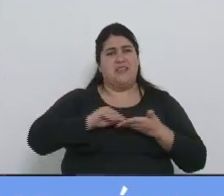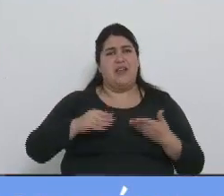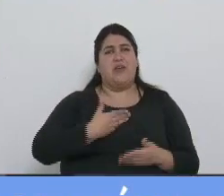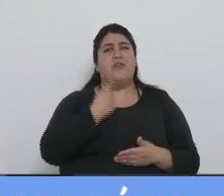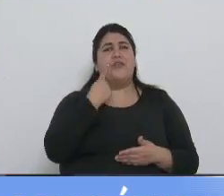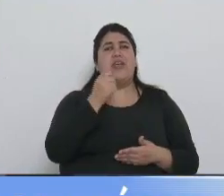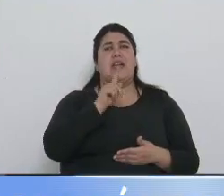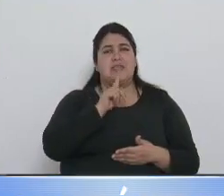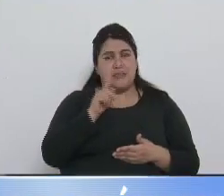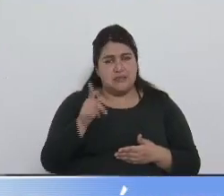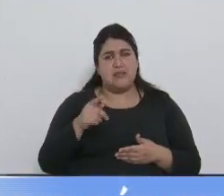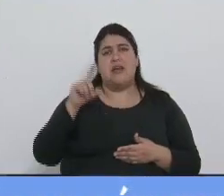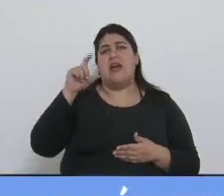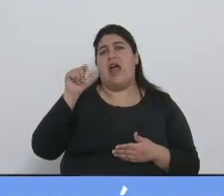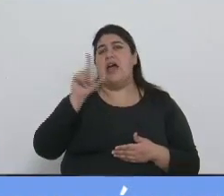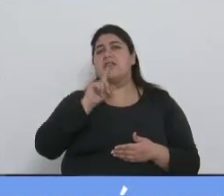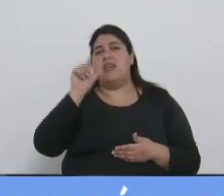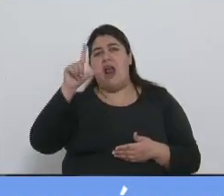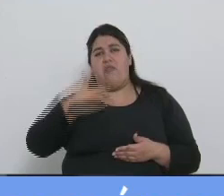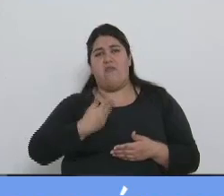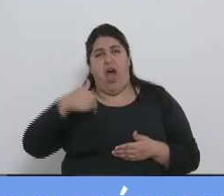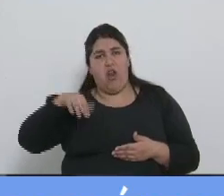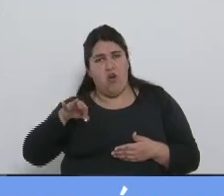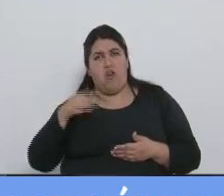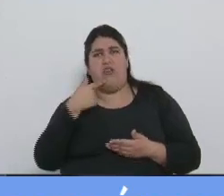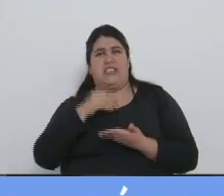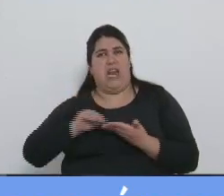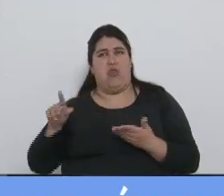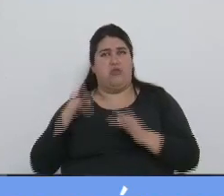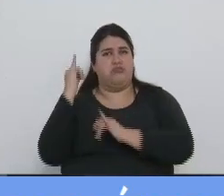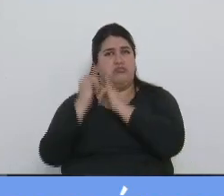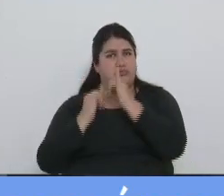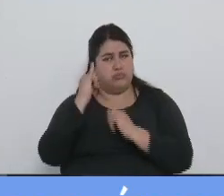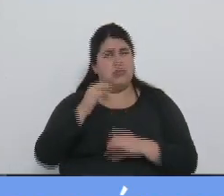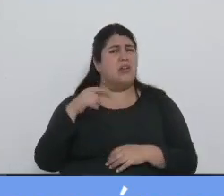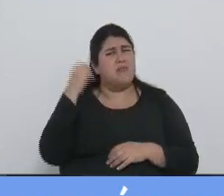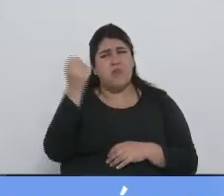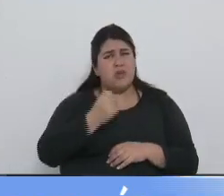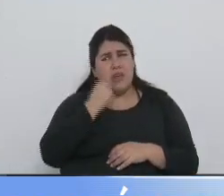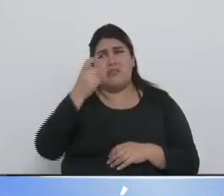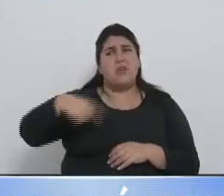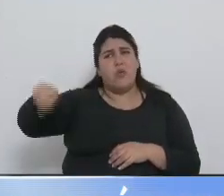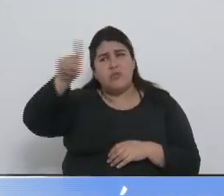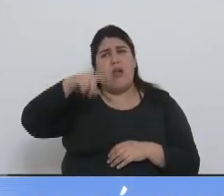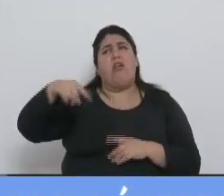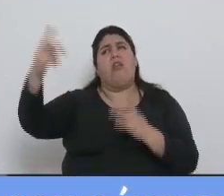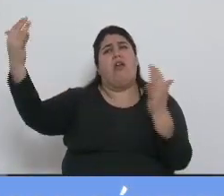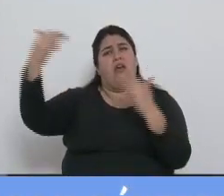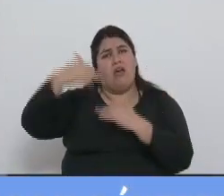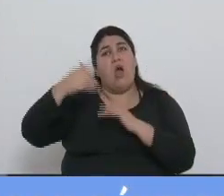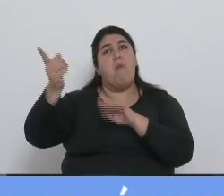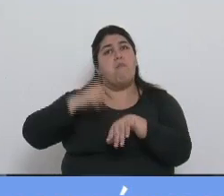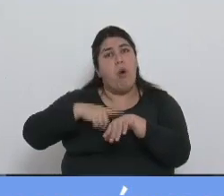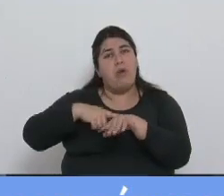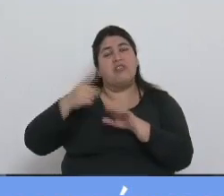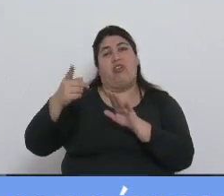también la senadora Catalfamo, es muy importante que ustedes sean convocados a la hora de la reglamentación, porque